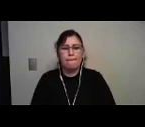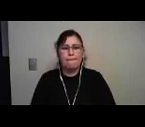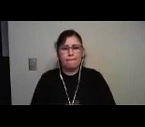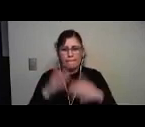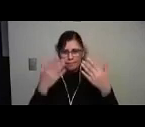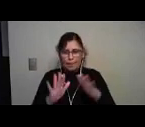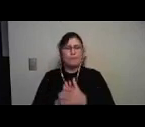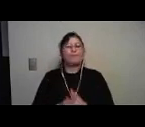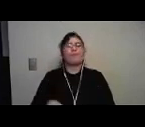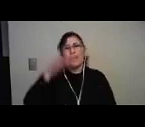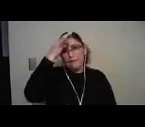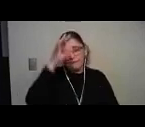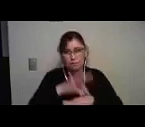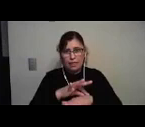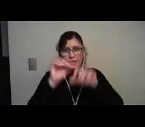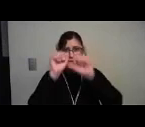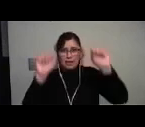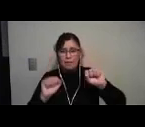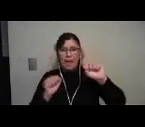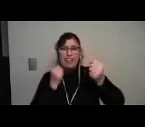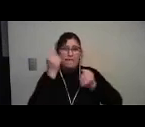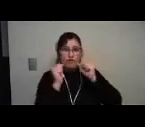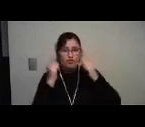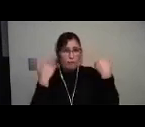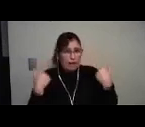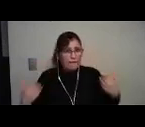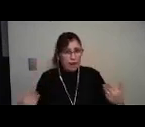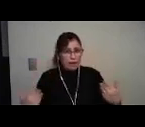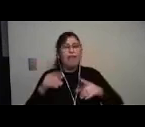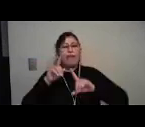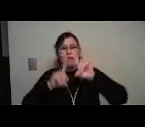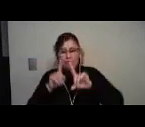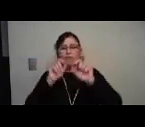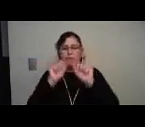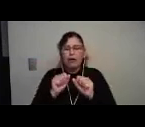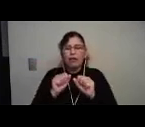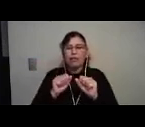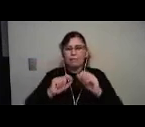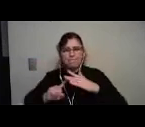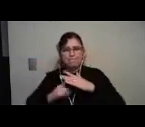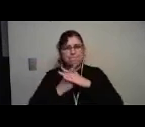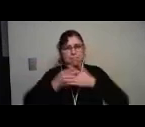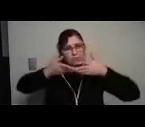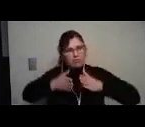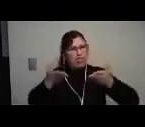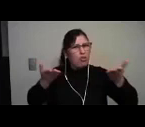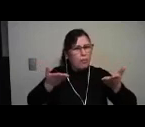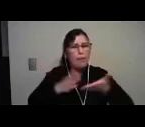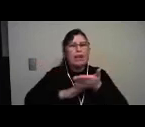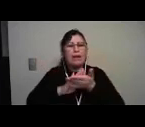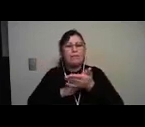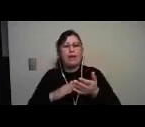Las enfermedades del sistema nervioso periférico, como les contaba, también pueden tener un origen hereditario, como la enfermedad de